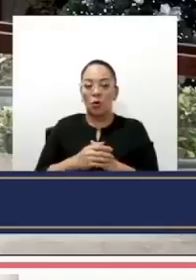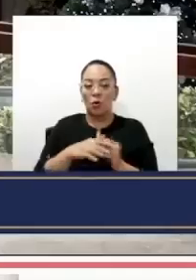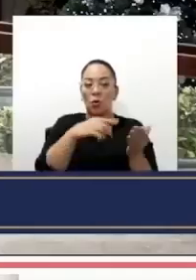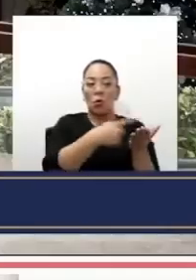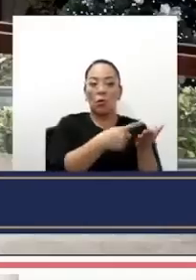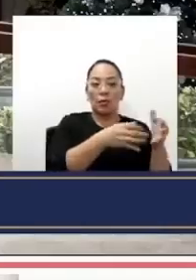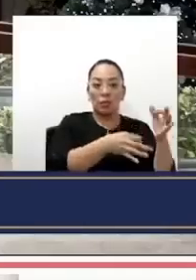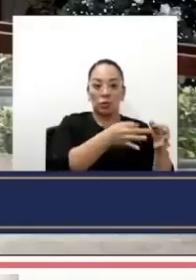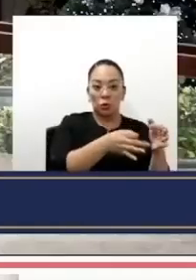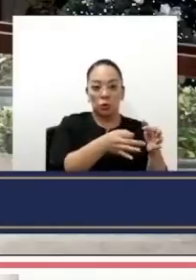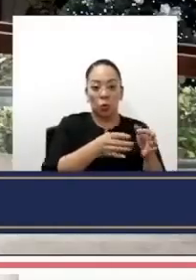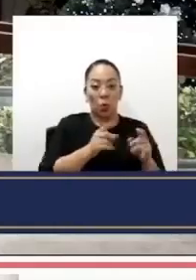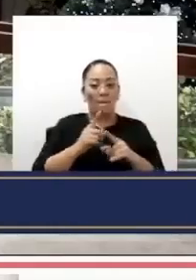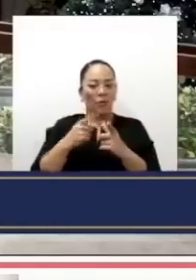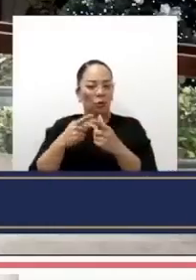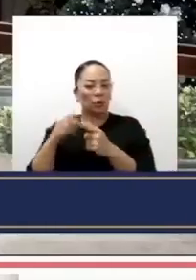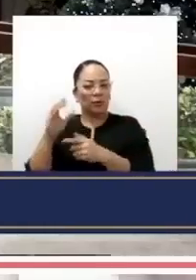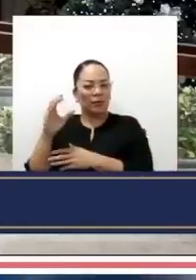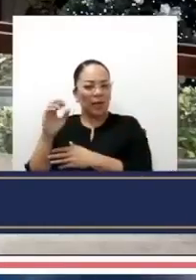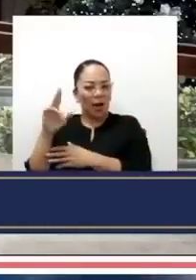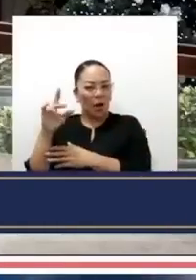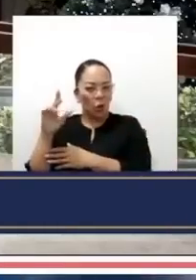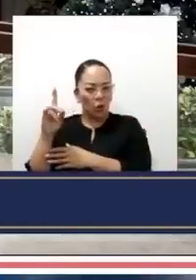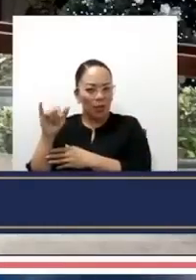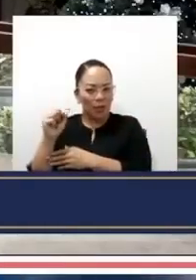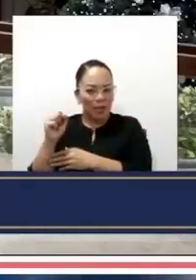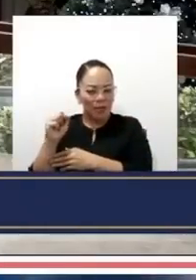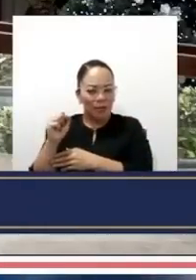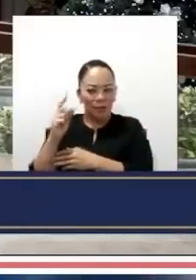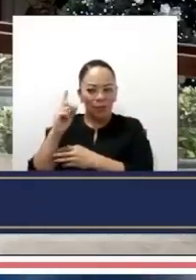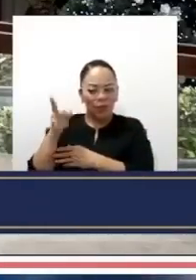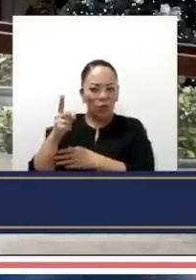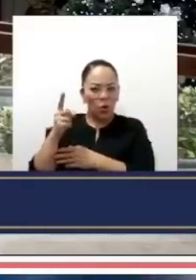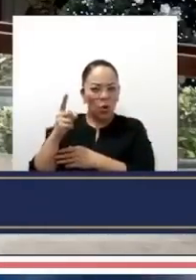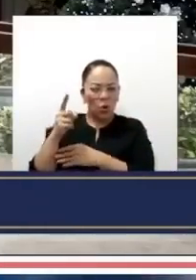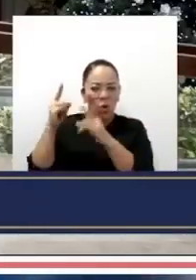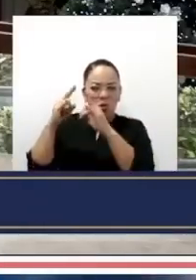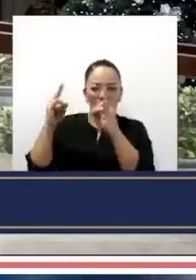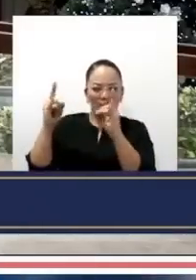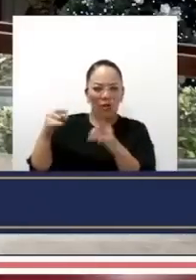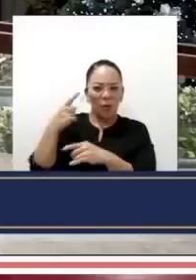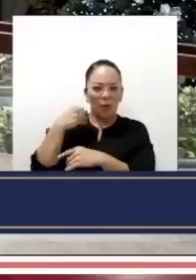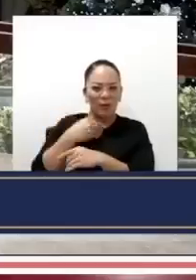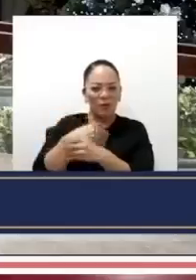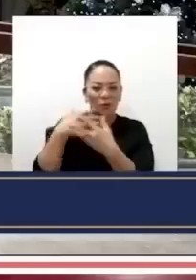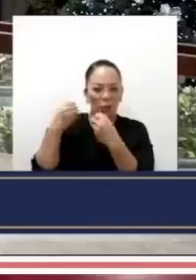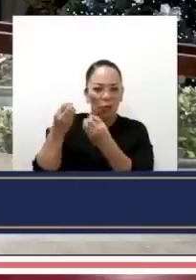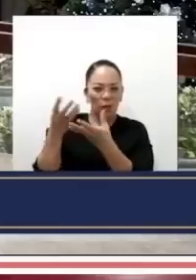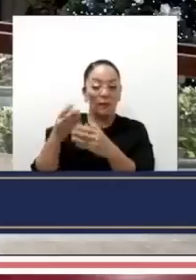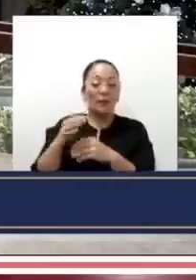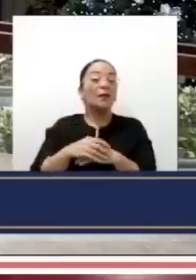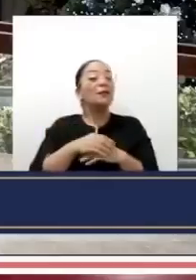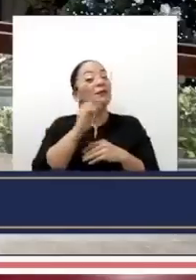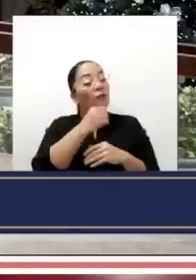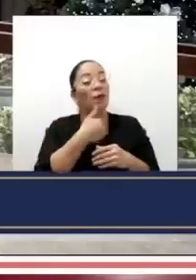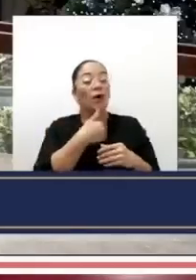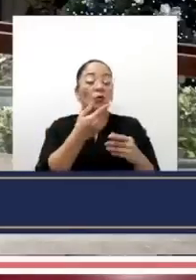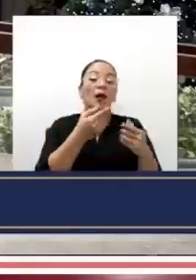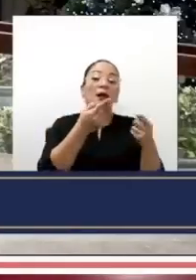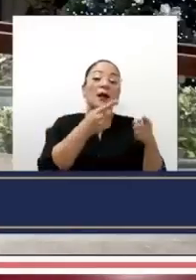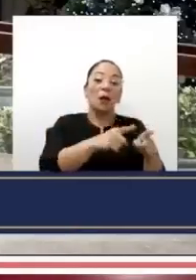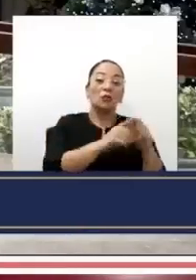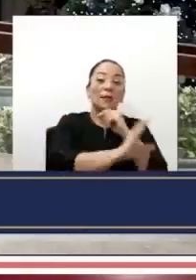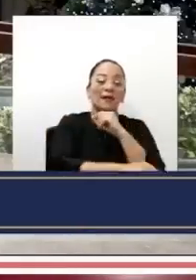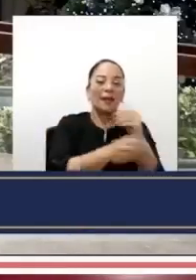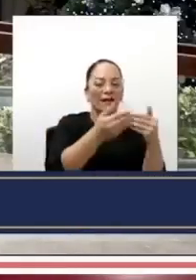Carlos Díaz ordenó ese circo que le hicieron al Ministerio de Salud Pública. Sí, porque tiene una causa penal abierta por prevaricato. Es que